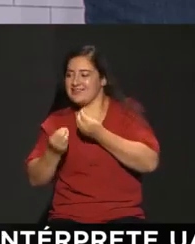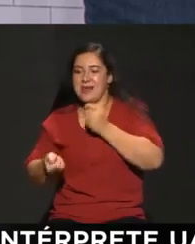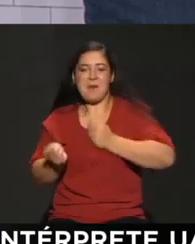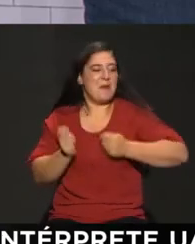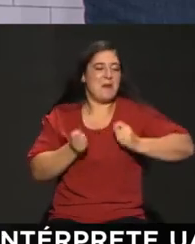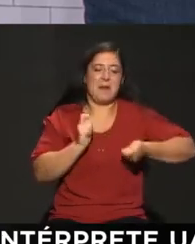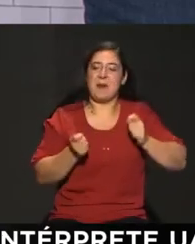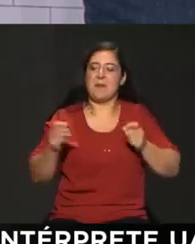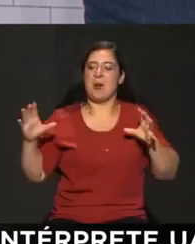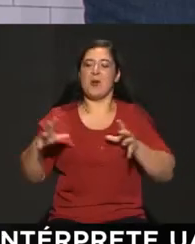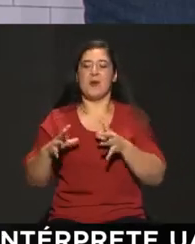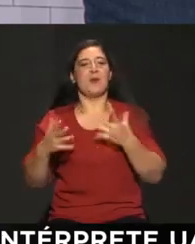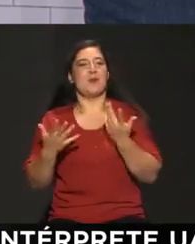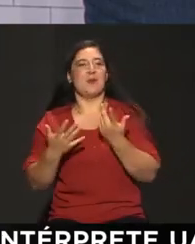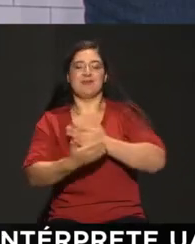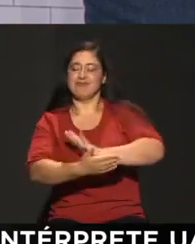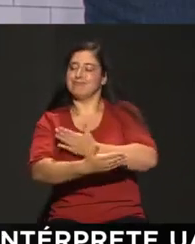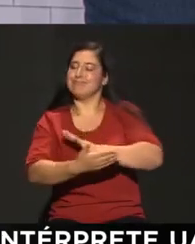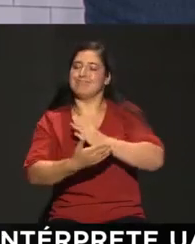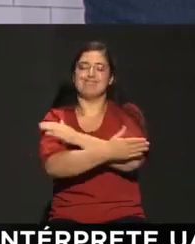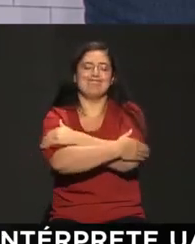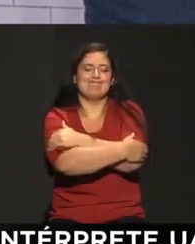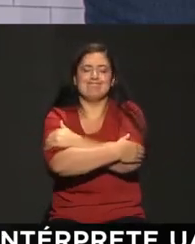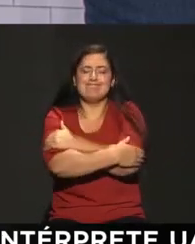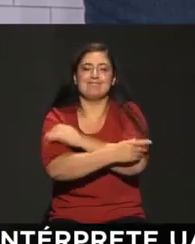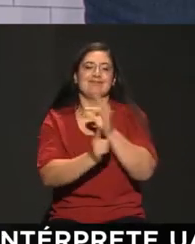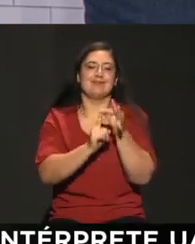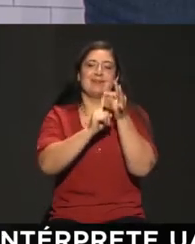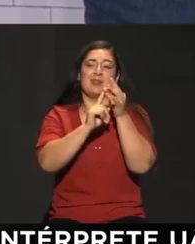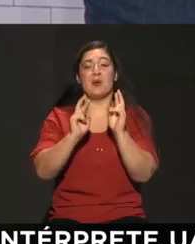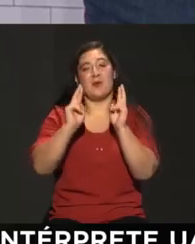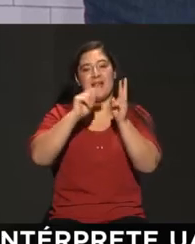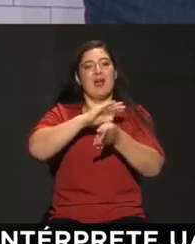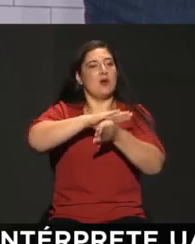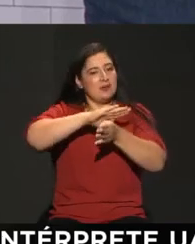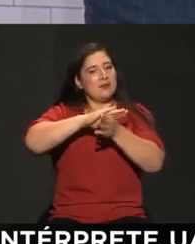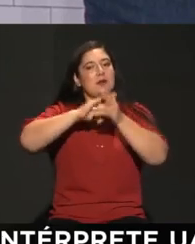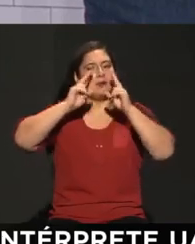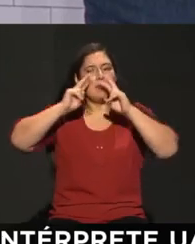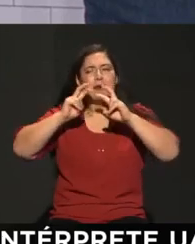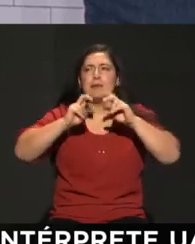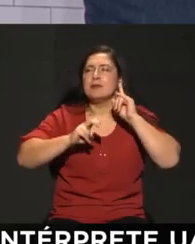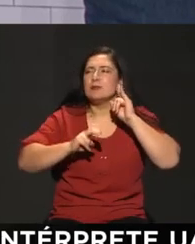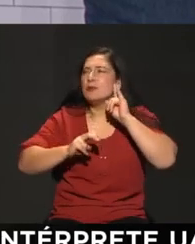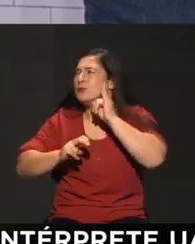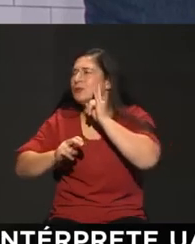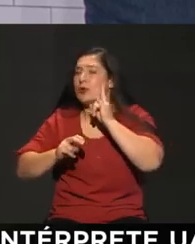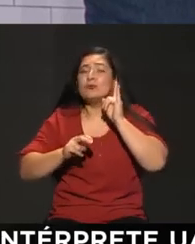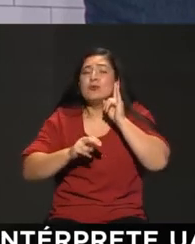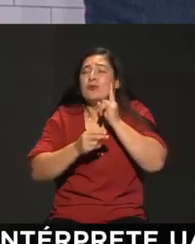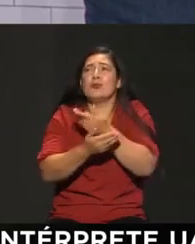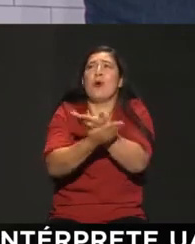sus grupos, sus ideas. Así que nada, un abrazo especial y espero que sigan investigando sonido y entendiendo que el sonido está